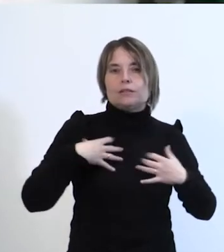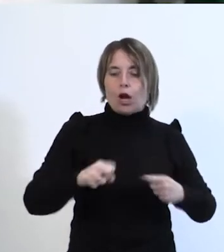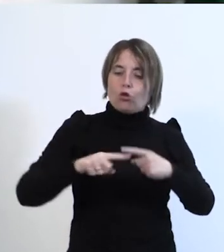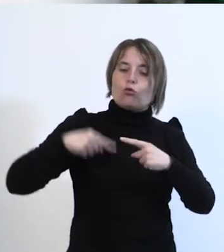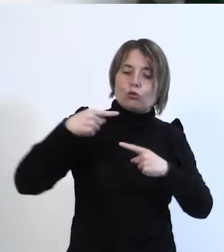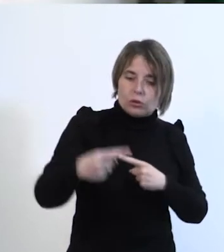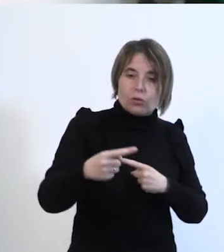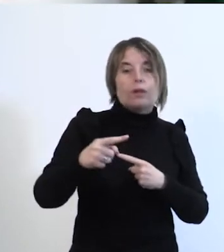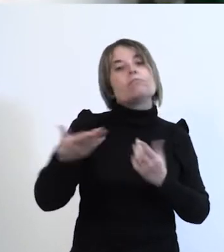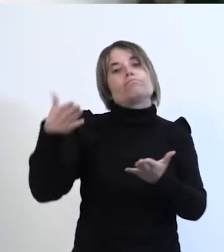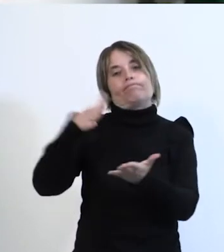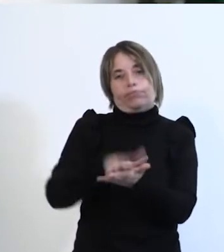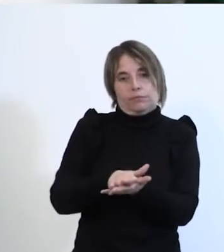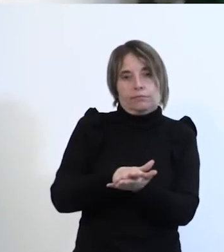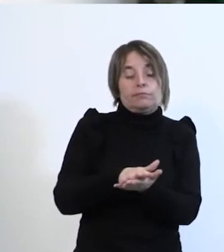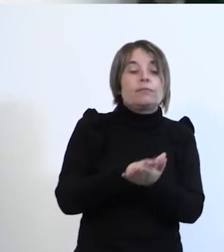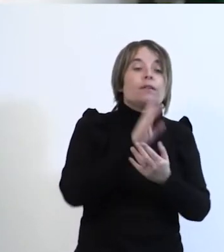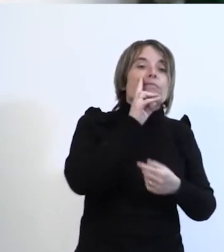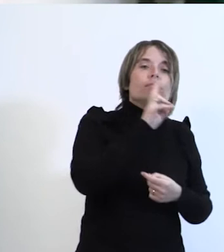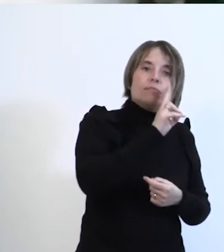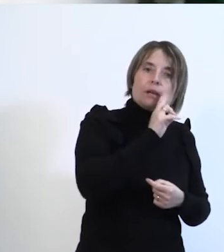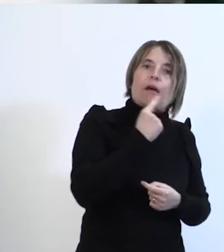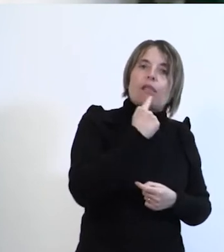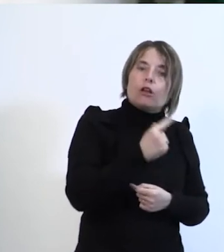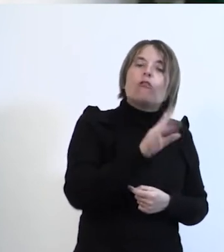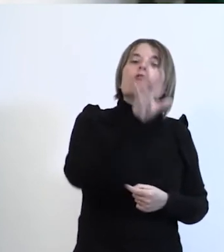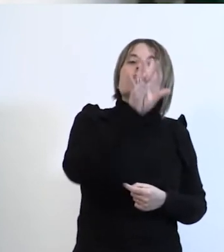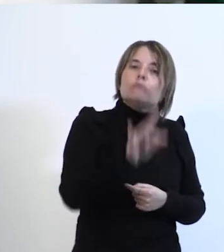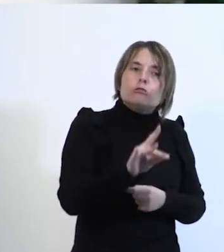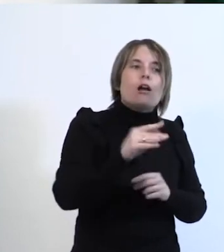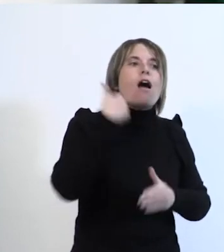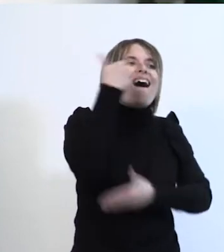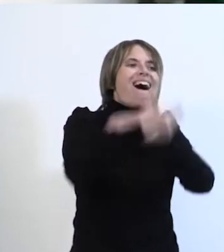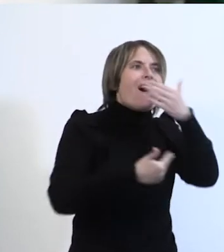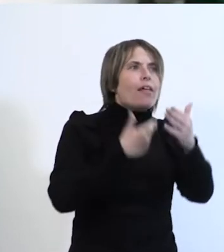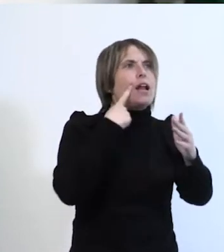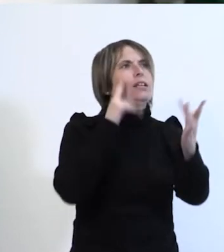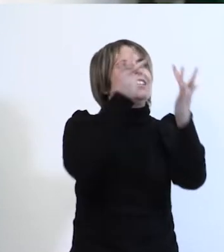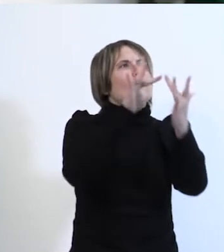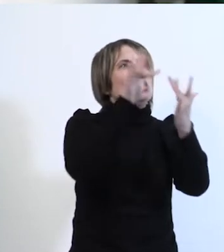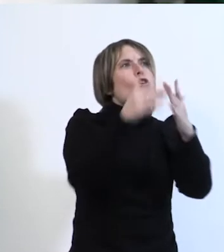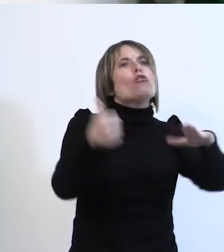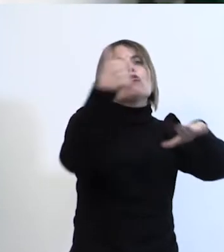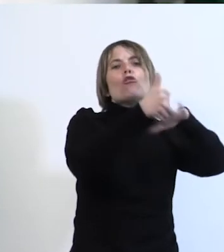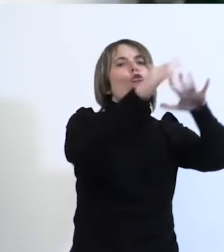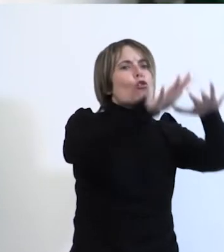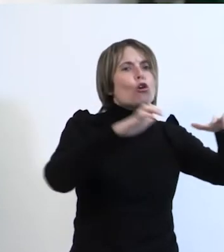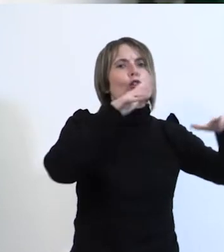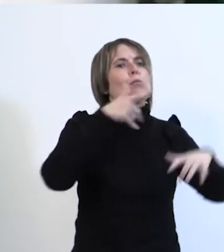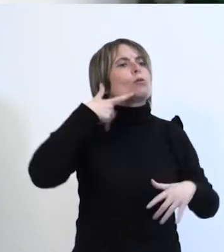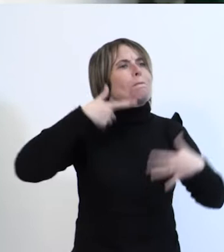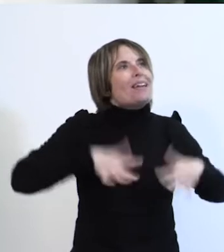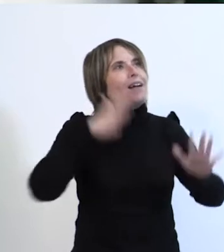de estos eventos. Pues murió. Y su mamá dijo, sí, sigamos en la corte porque mi hija quería